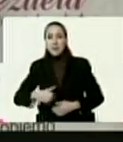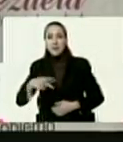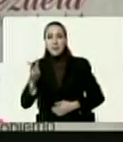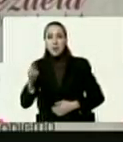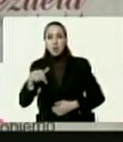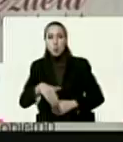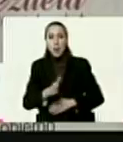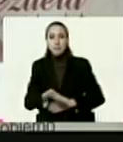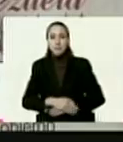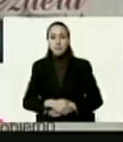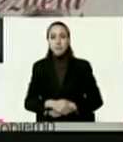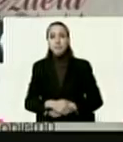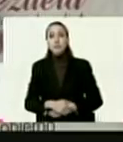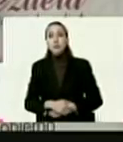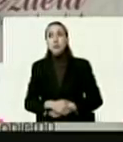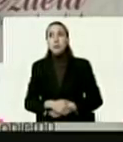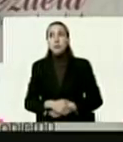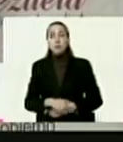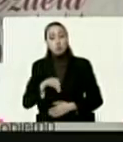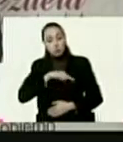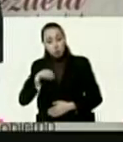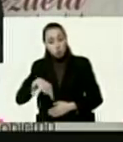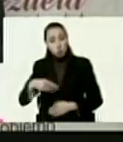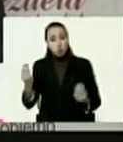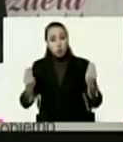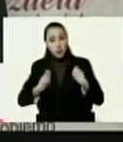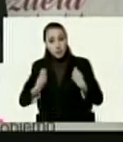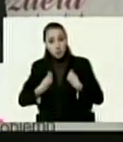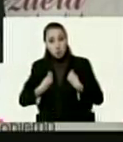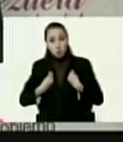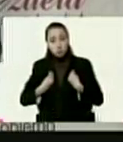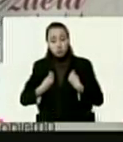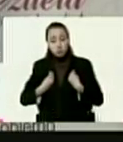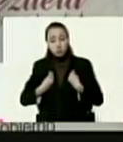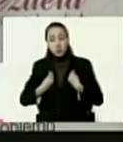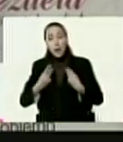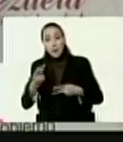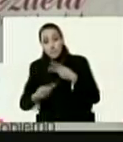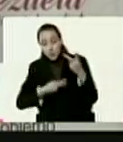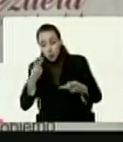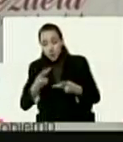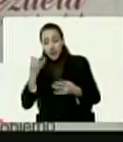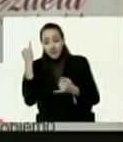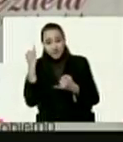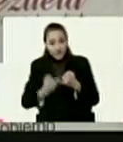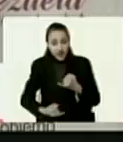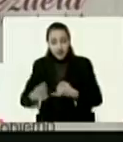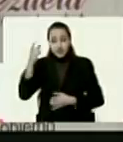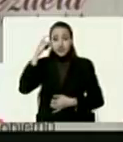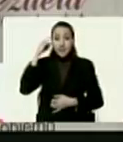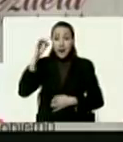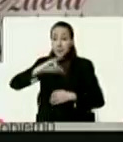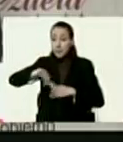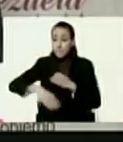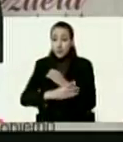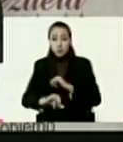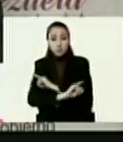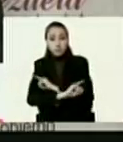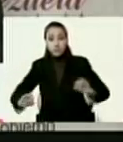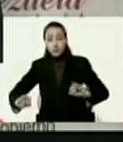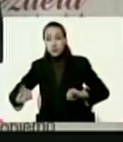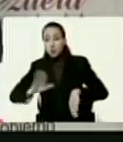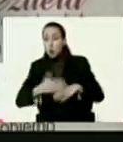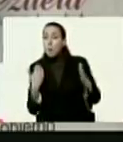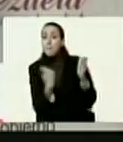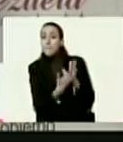que ya estamos viviendo los días finales en la política del señor Juan Guaidó, nosotros insistimos en nuestra